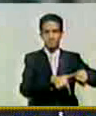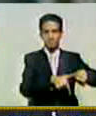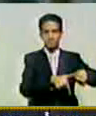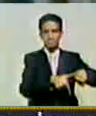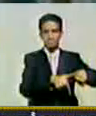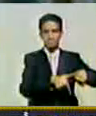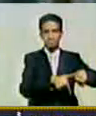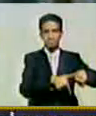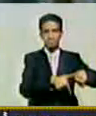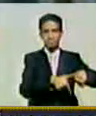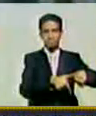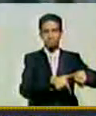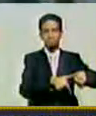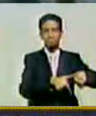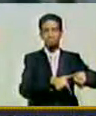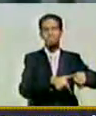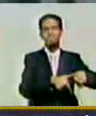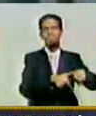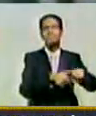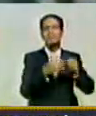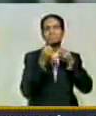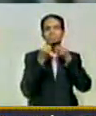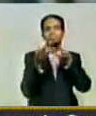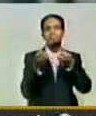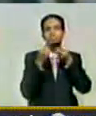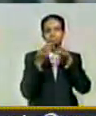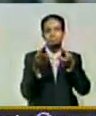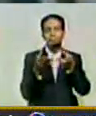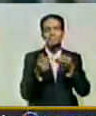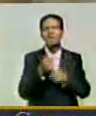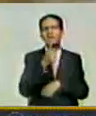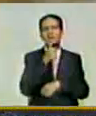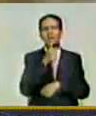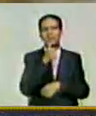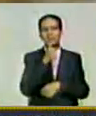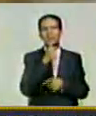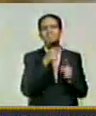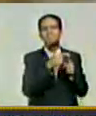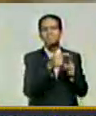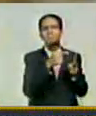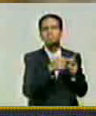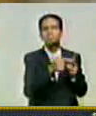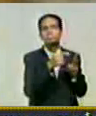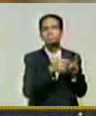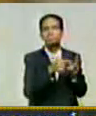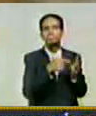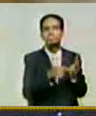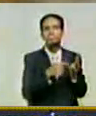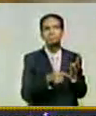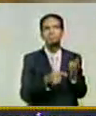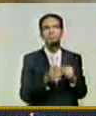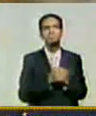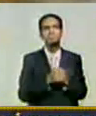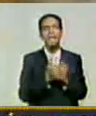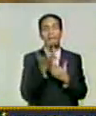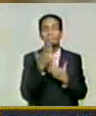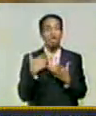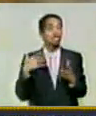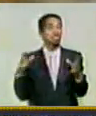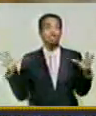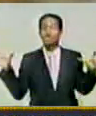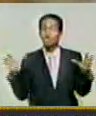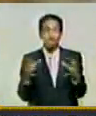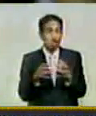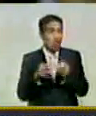los grupos siguientes que son sujetos de esta medida, pero por aspectos procesales no se podía hacer todo en un mismo